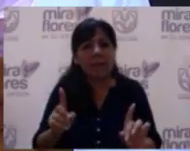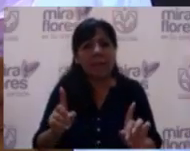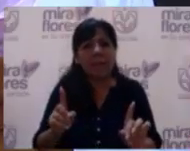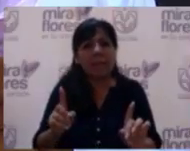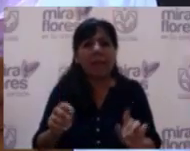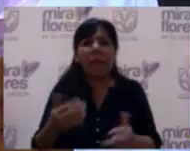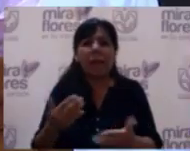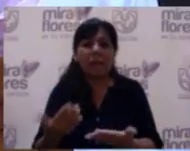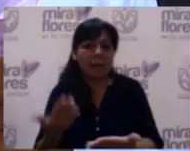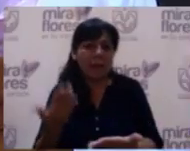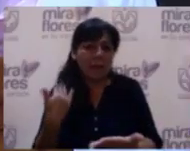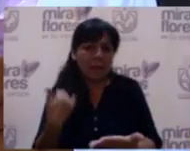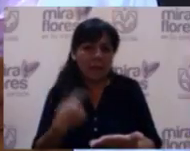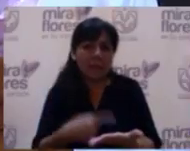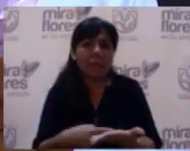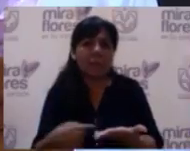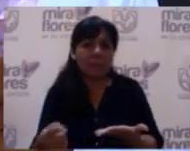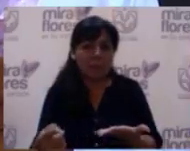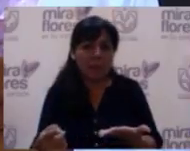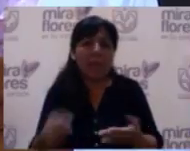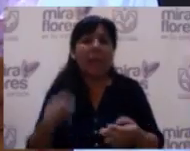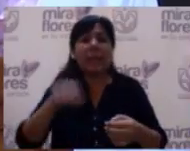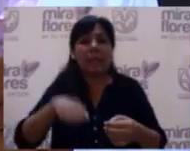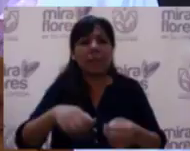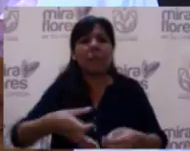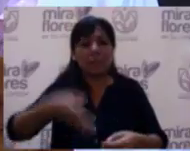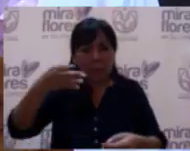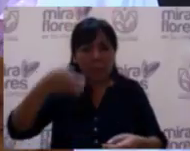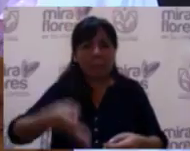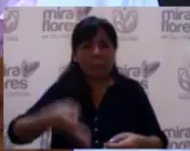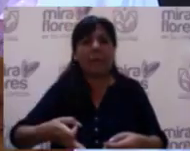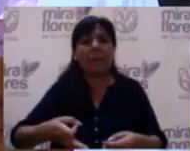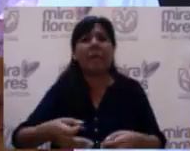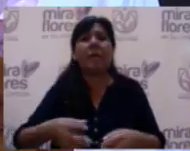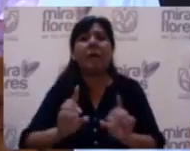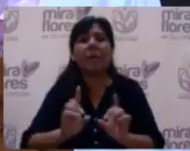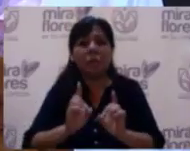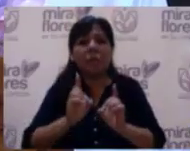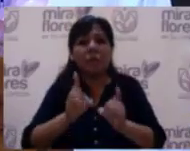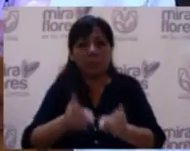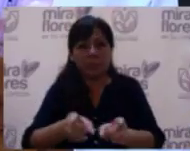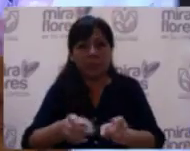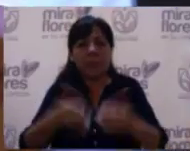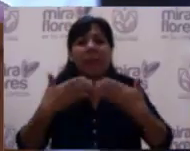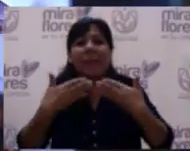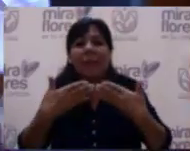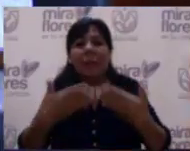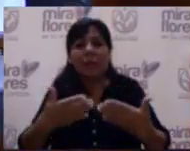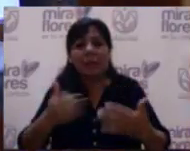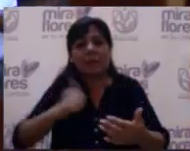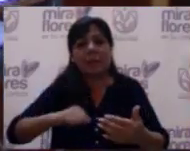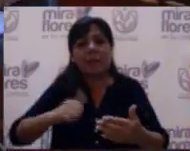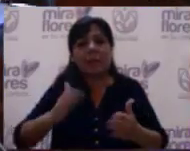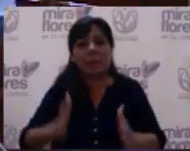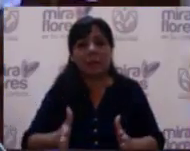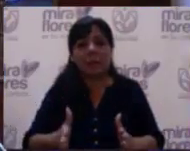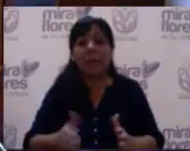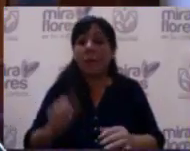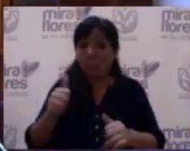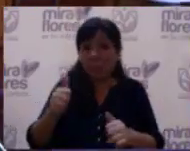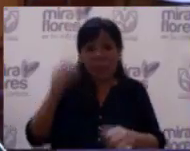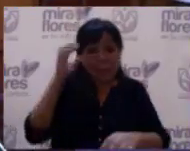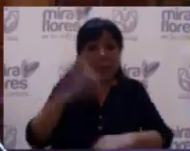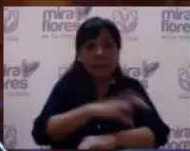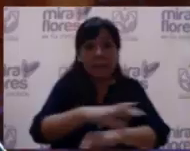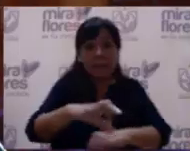o el consejo pasado. Esta sí es una verdadera donación, señor alcalde. Gracias. Muy bien, ingeniero. Muchas gracias